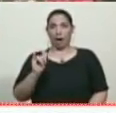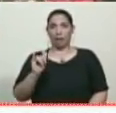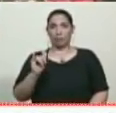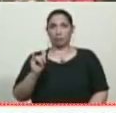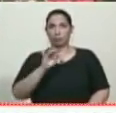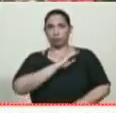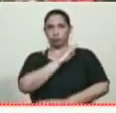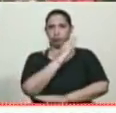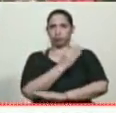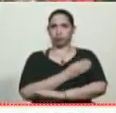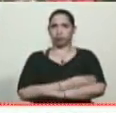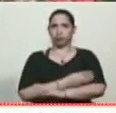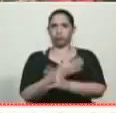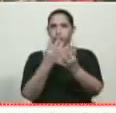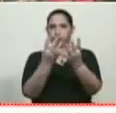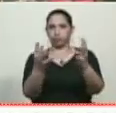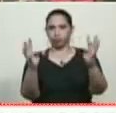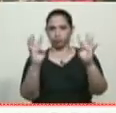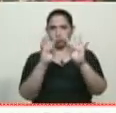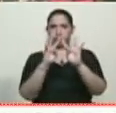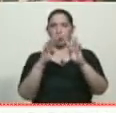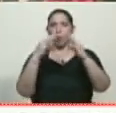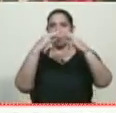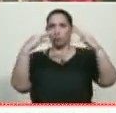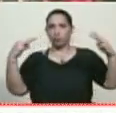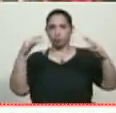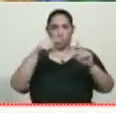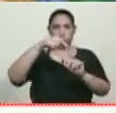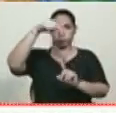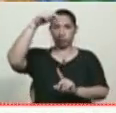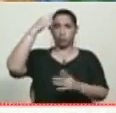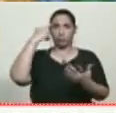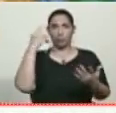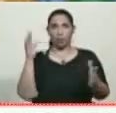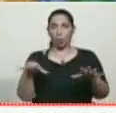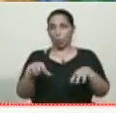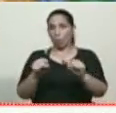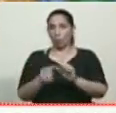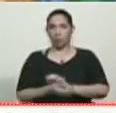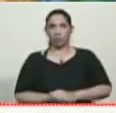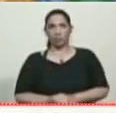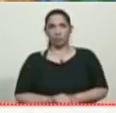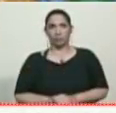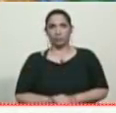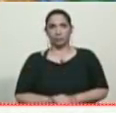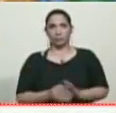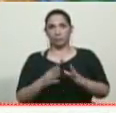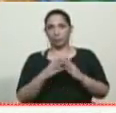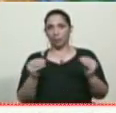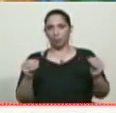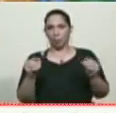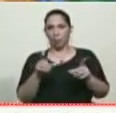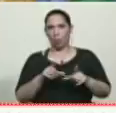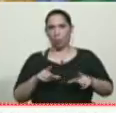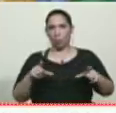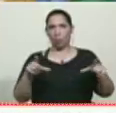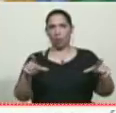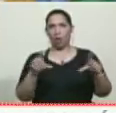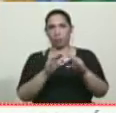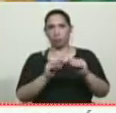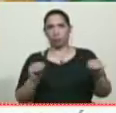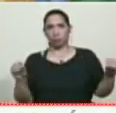fácilmente rodeables, y con la conquista de toda esta zona, de todo este